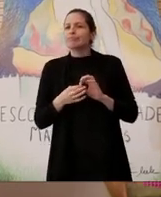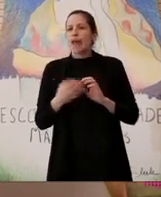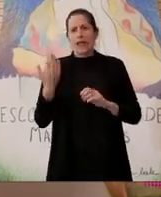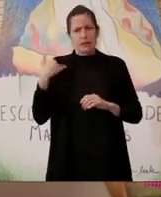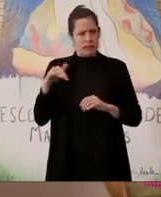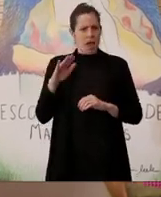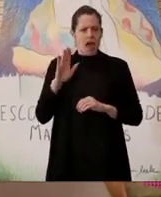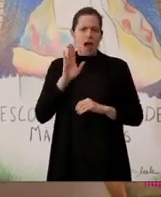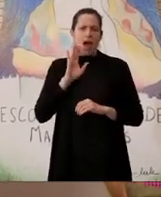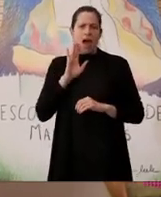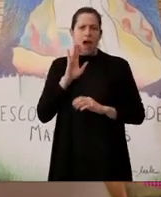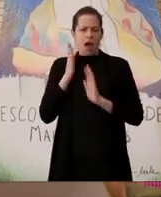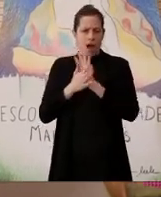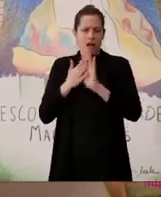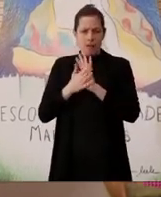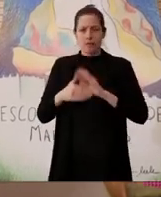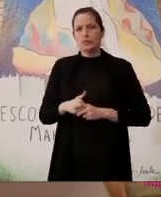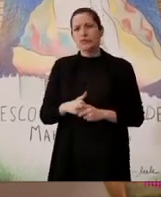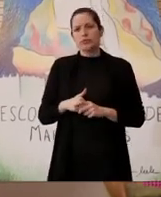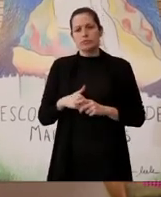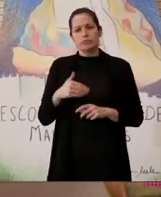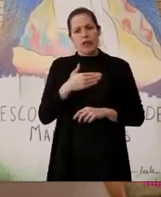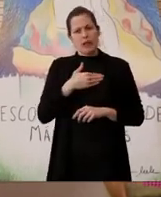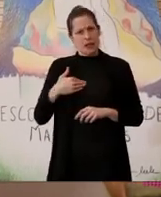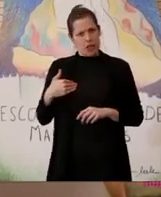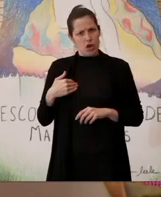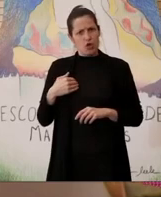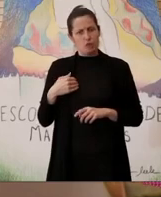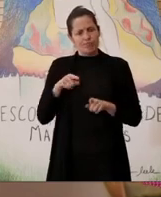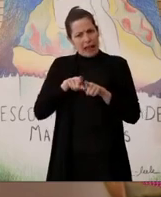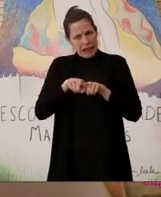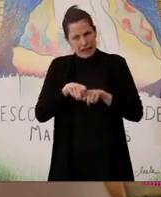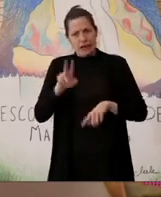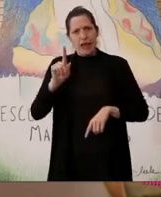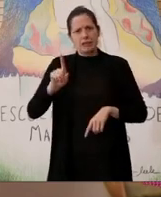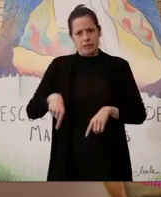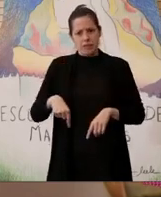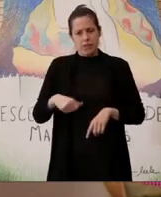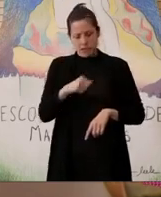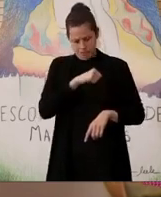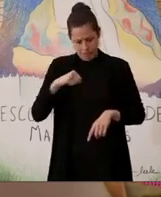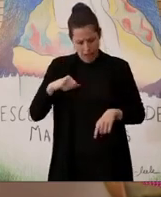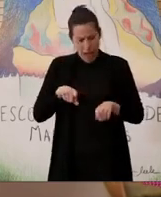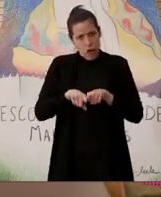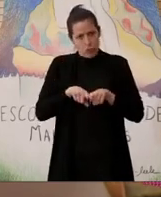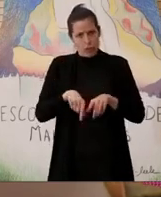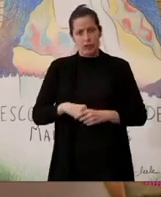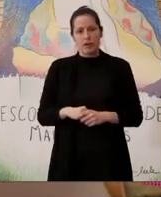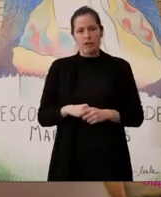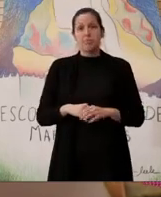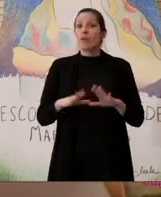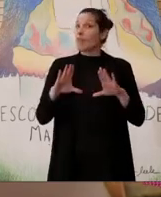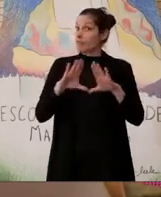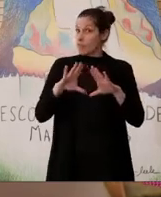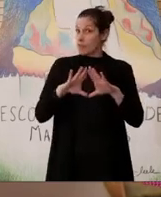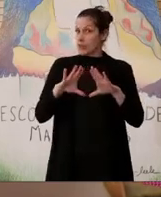y creo ser muy crítica Y autocrítica qué cosenos la política dentro feminismo teníamos que